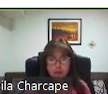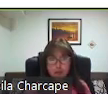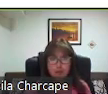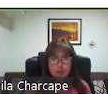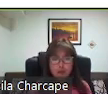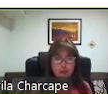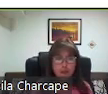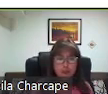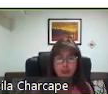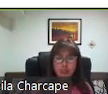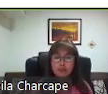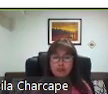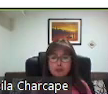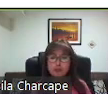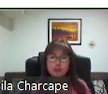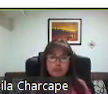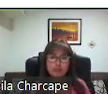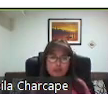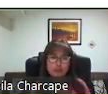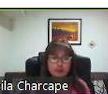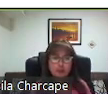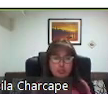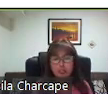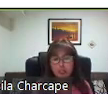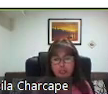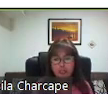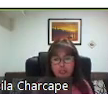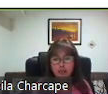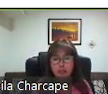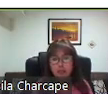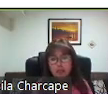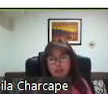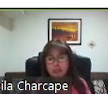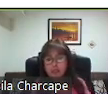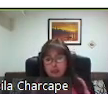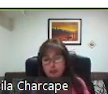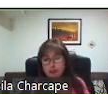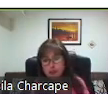¿no? Entonces, ¿qué nos dice a nosotros que realmente